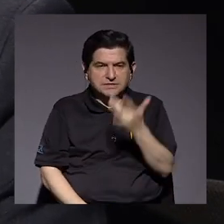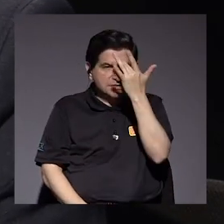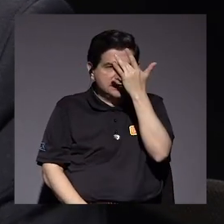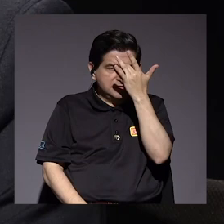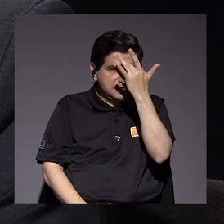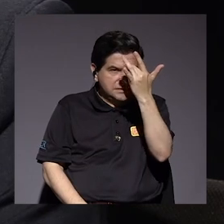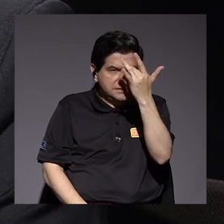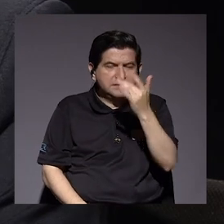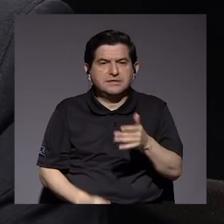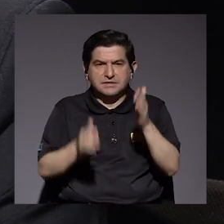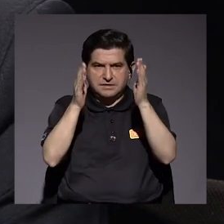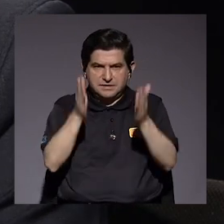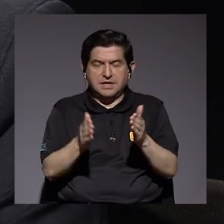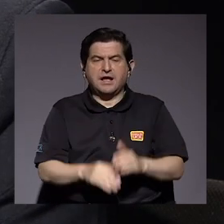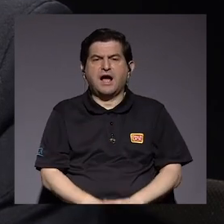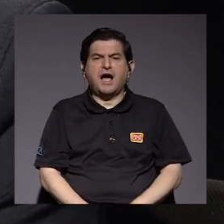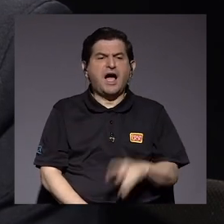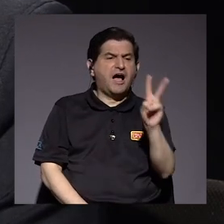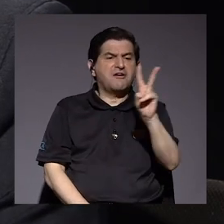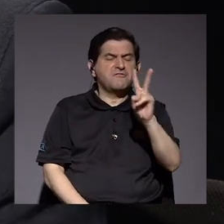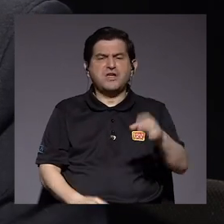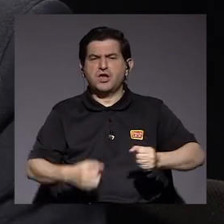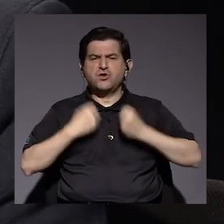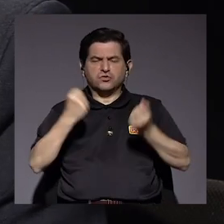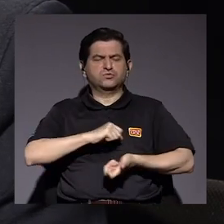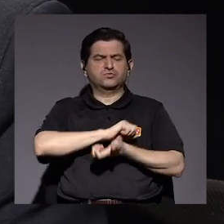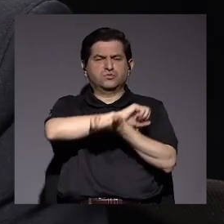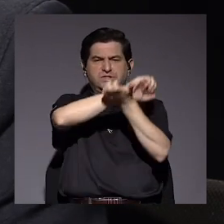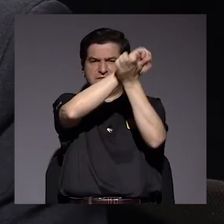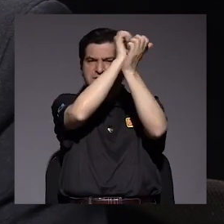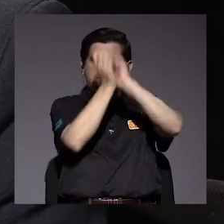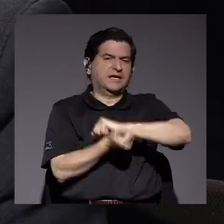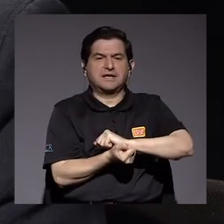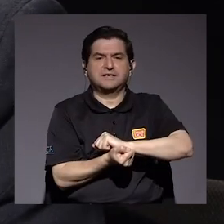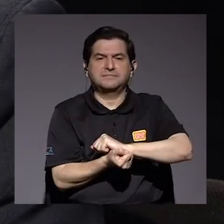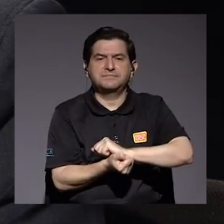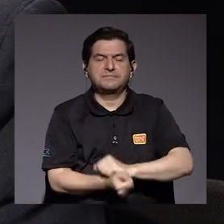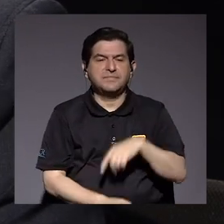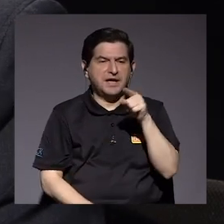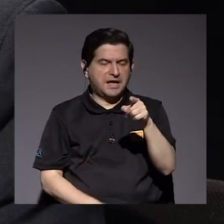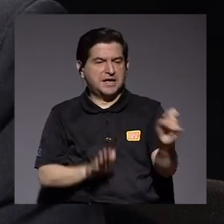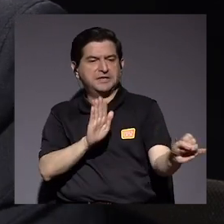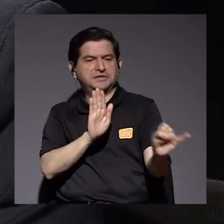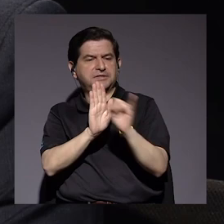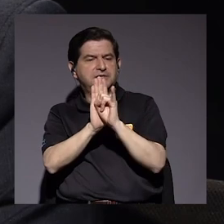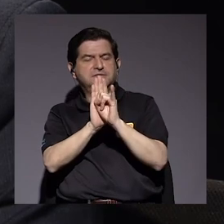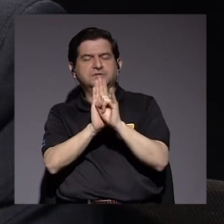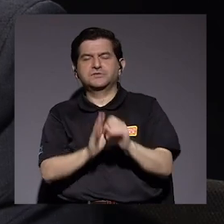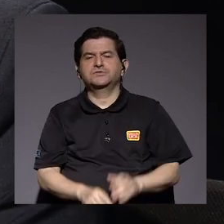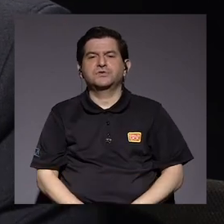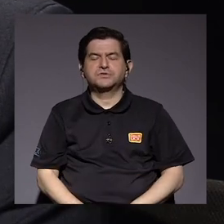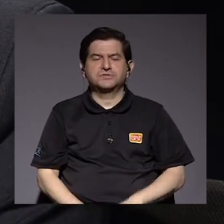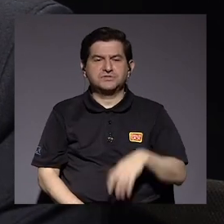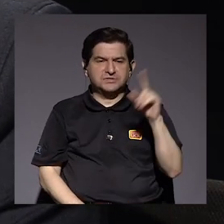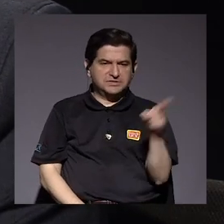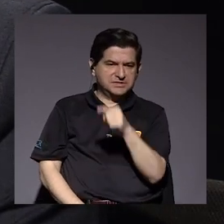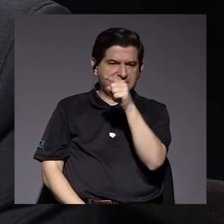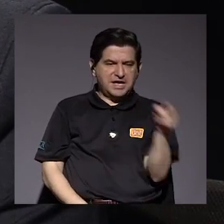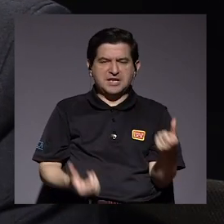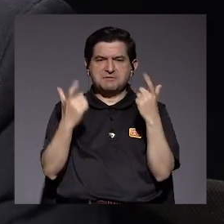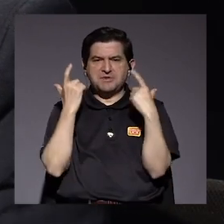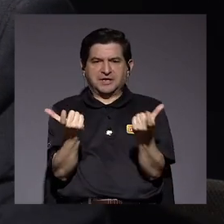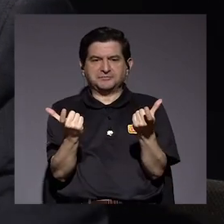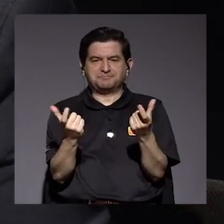aparece el virus y el virus es la fuerza revolucionaria que ellos identifican como una fuerza que elimina el